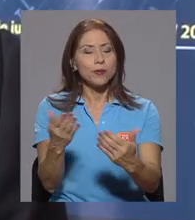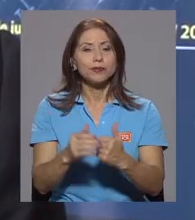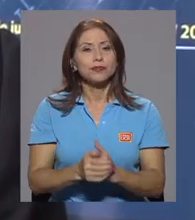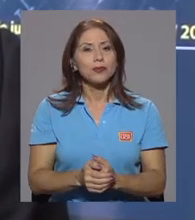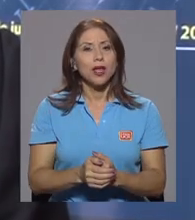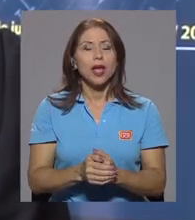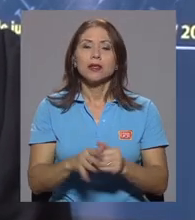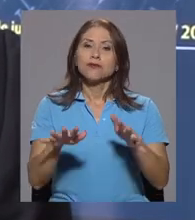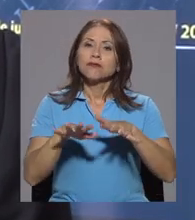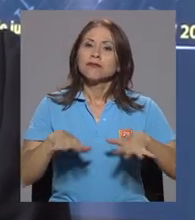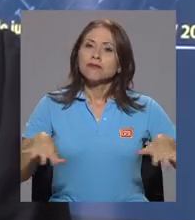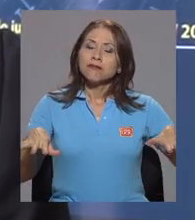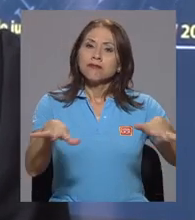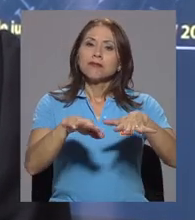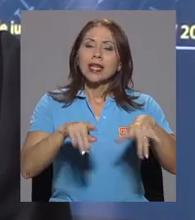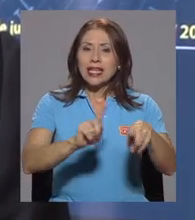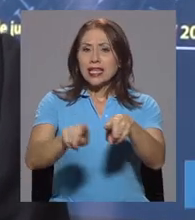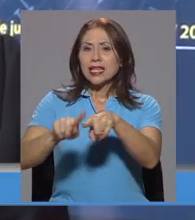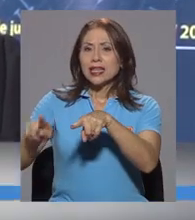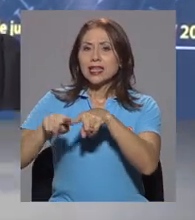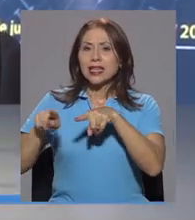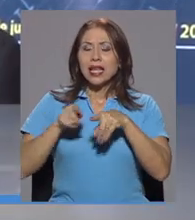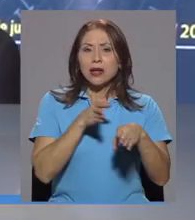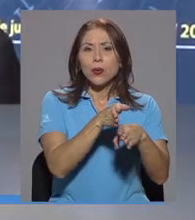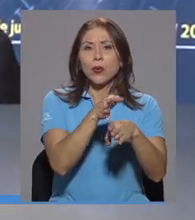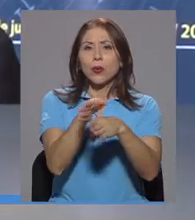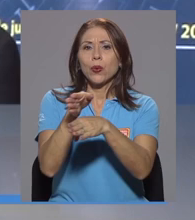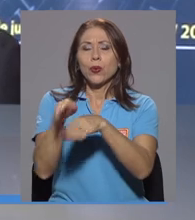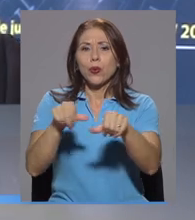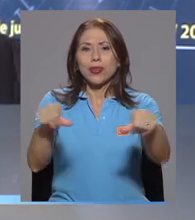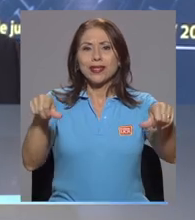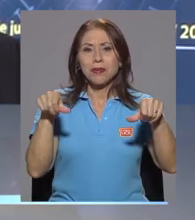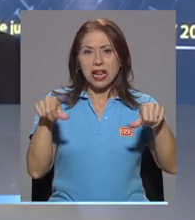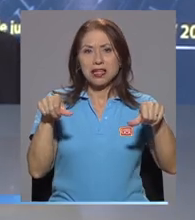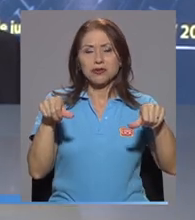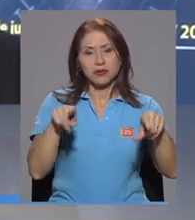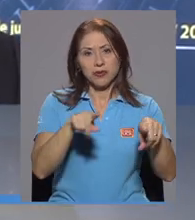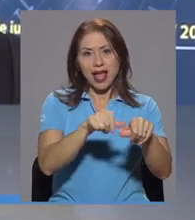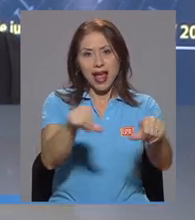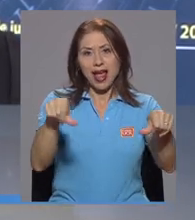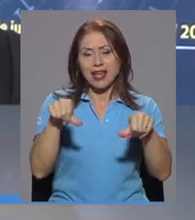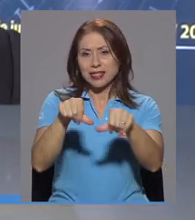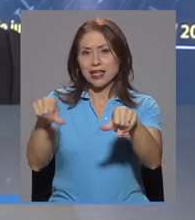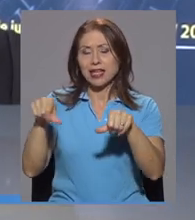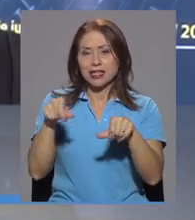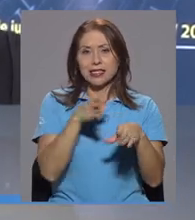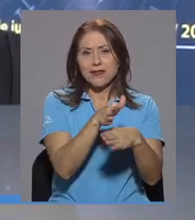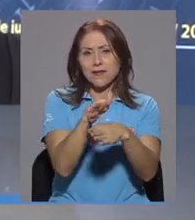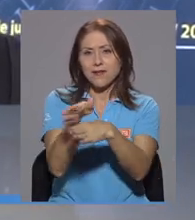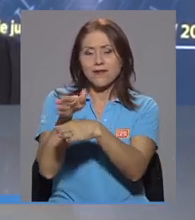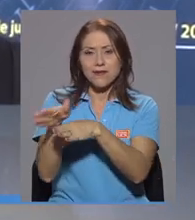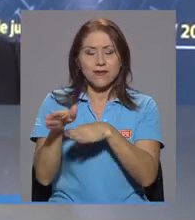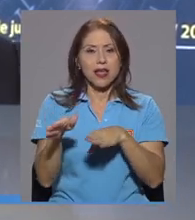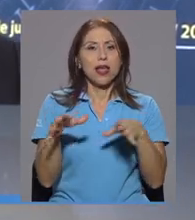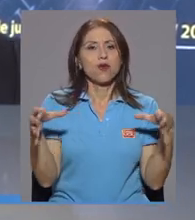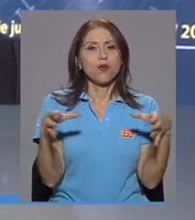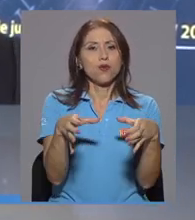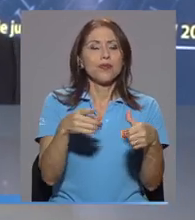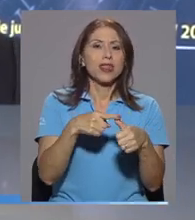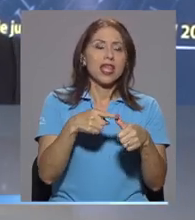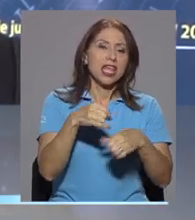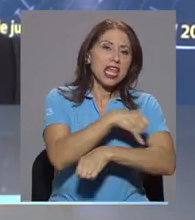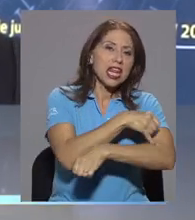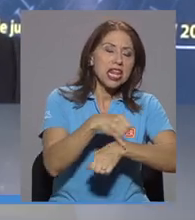un espacio interdisciplinario, reunir a diferentes disciplinas de las ingenierías, las humanidades,